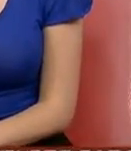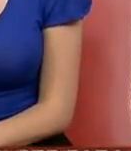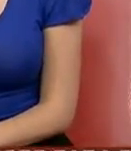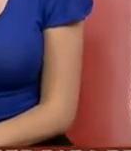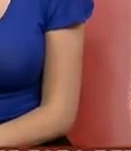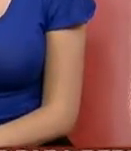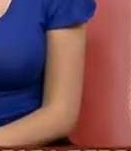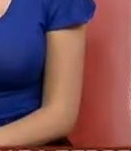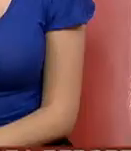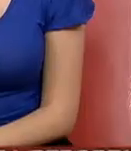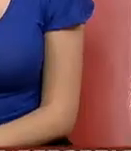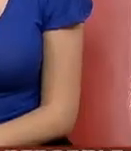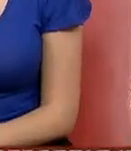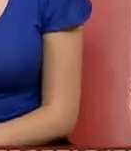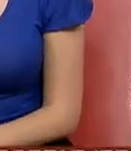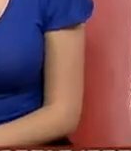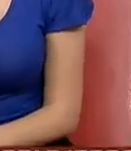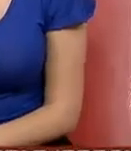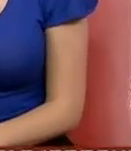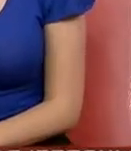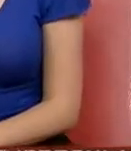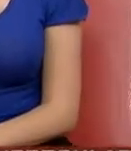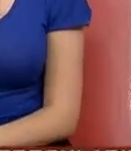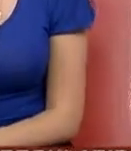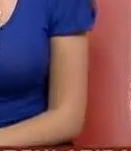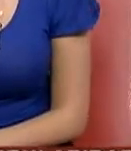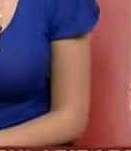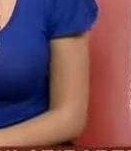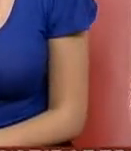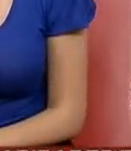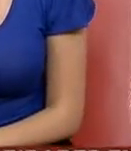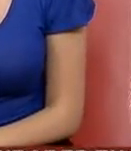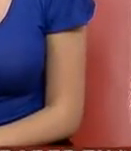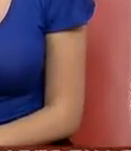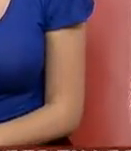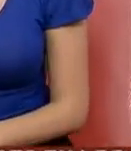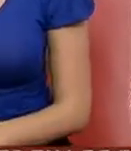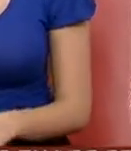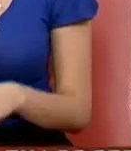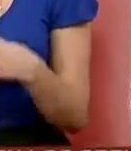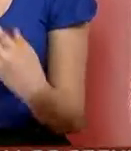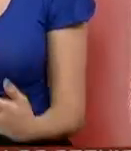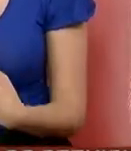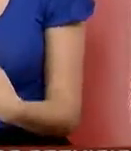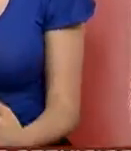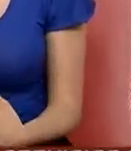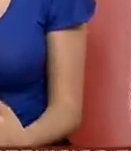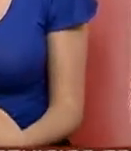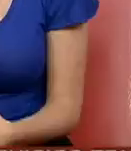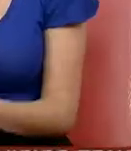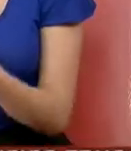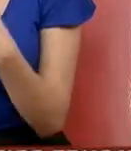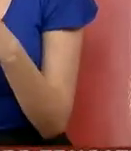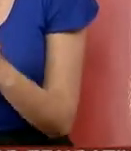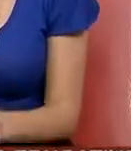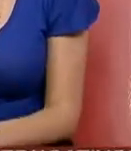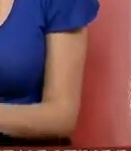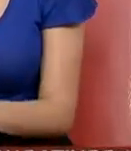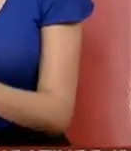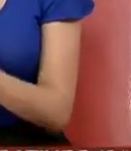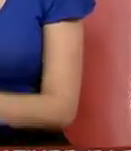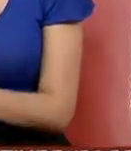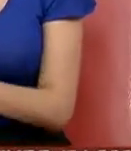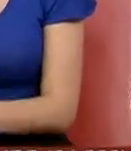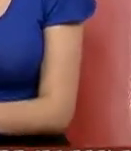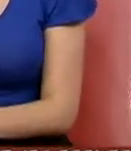se apoya este candidato. Ya veremos cómo funciona, es la primera vez que se hace en esta red social y seguramente que también ayudará a dar